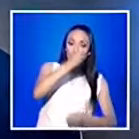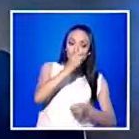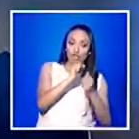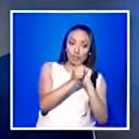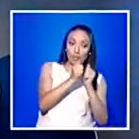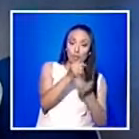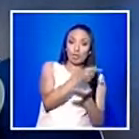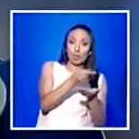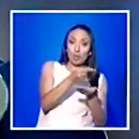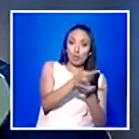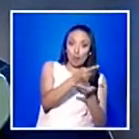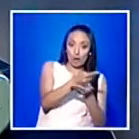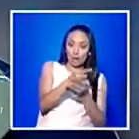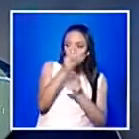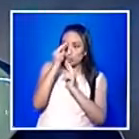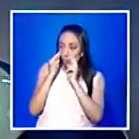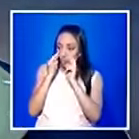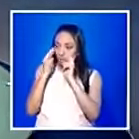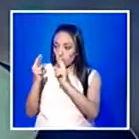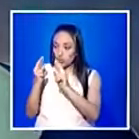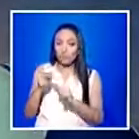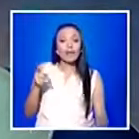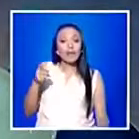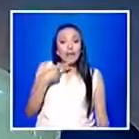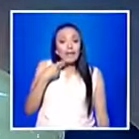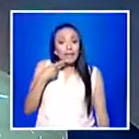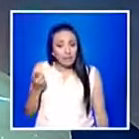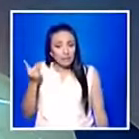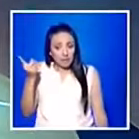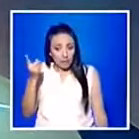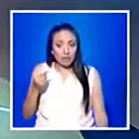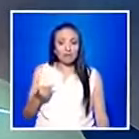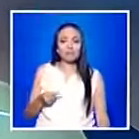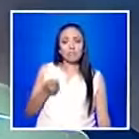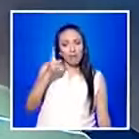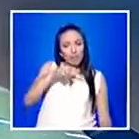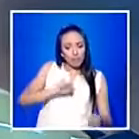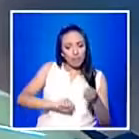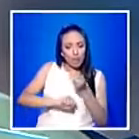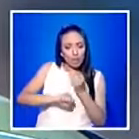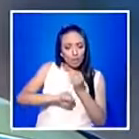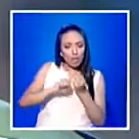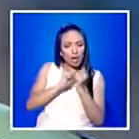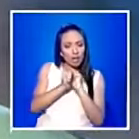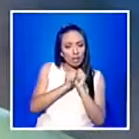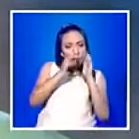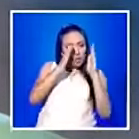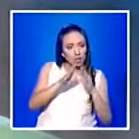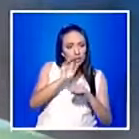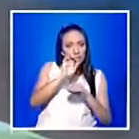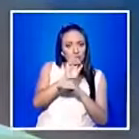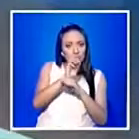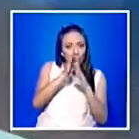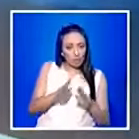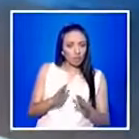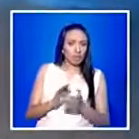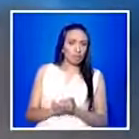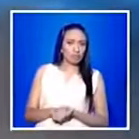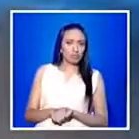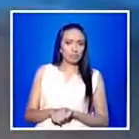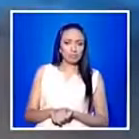La medallista paralímpica pidió que la afición deportiva apoye a los atletas nacionales en sus respectivas competencias.